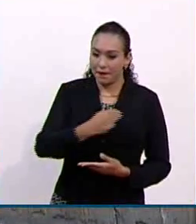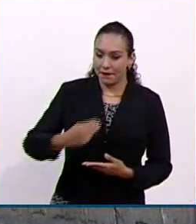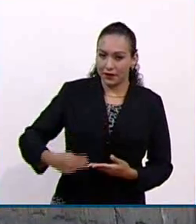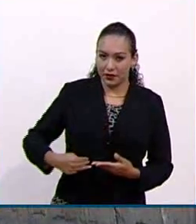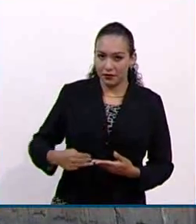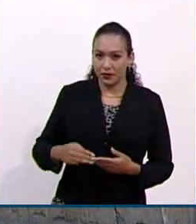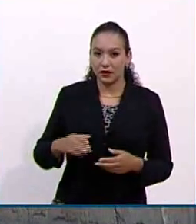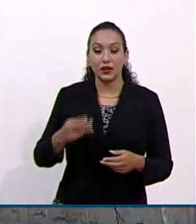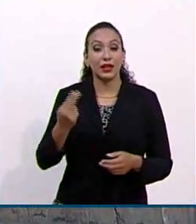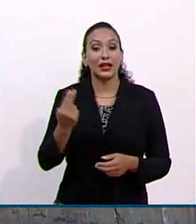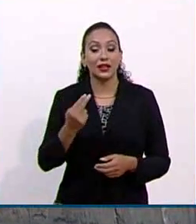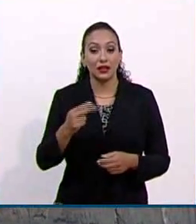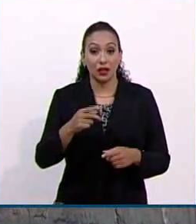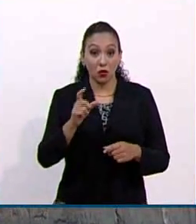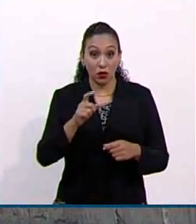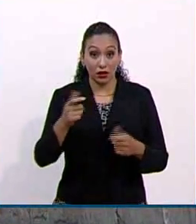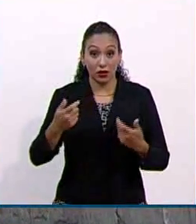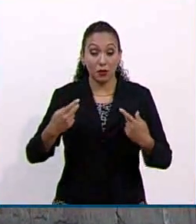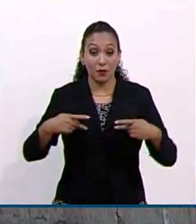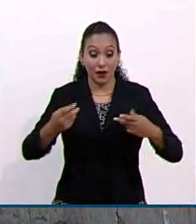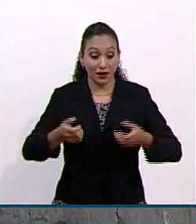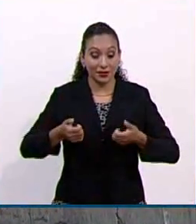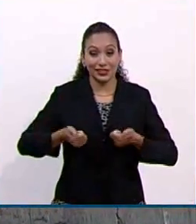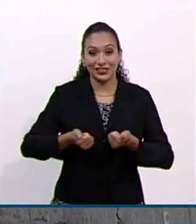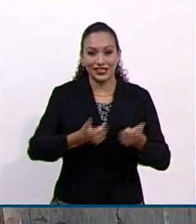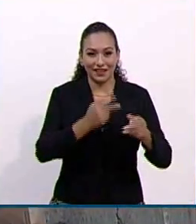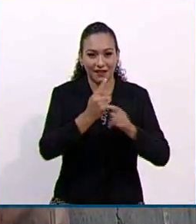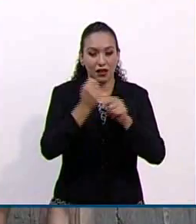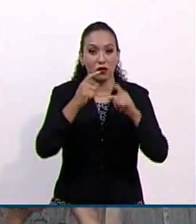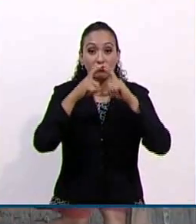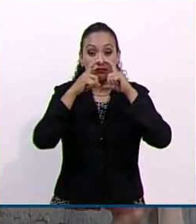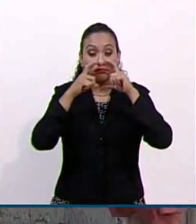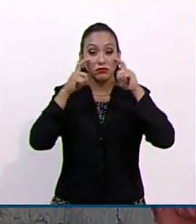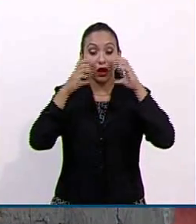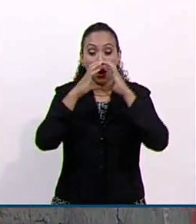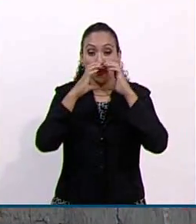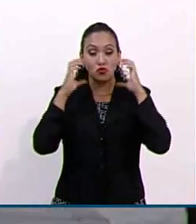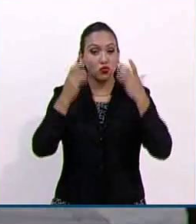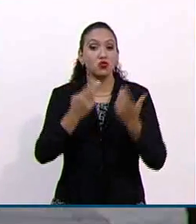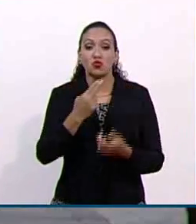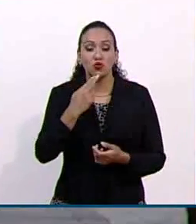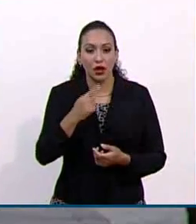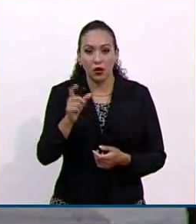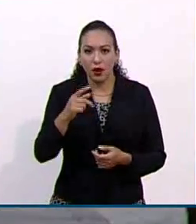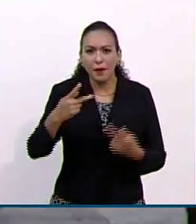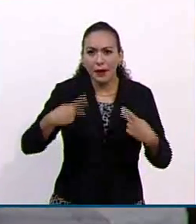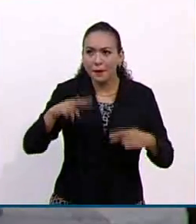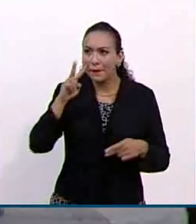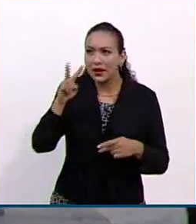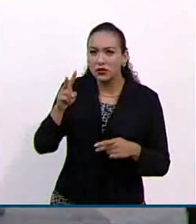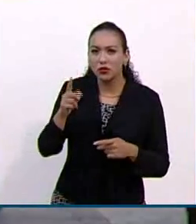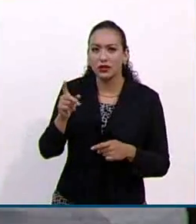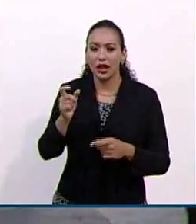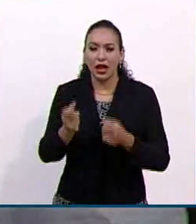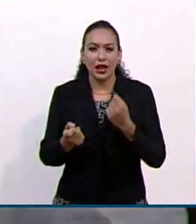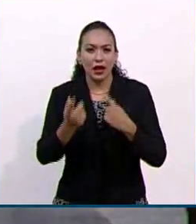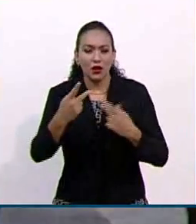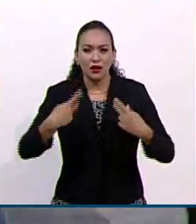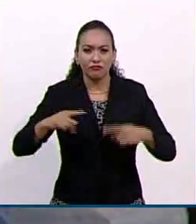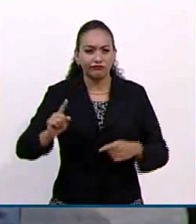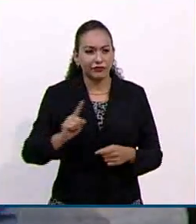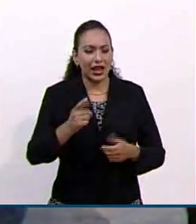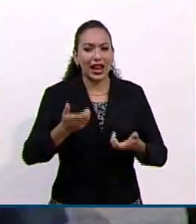portar cubrebocas en el transporte y vía pública, a quien deambulara de manera sospechosa, por escándalos en la vía